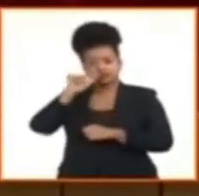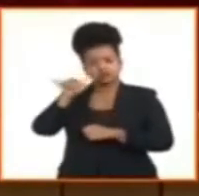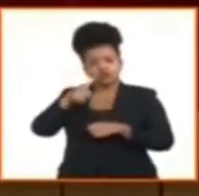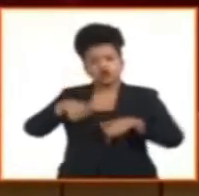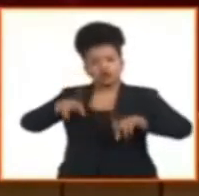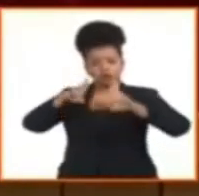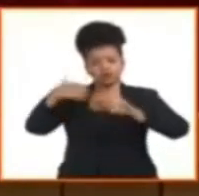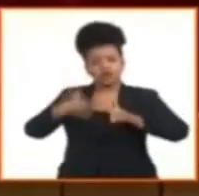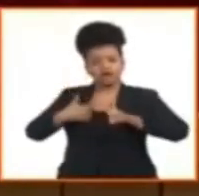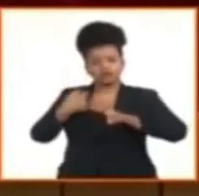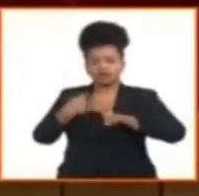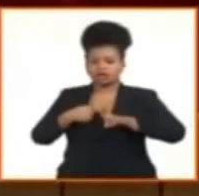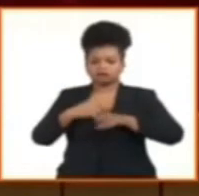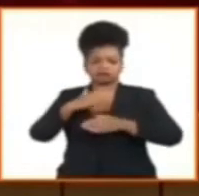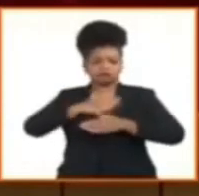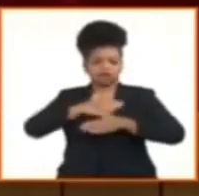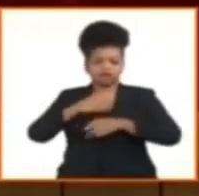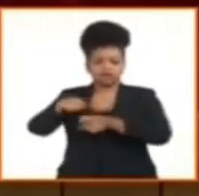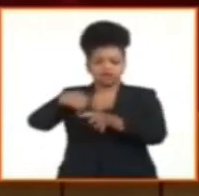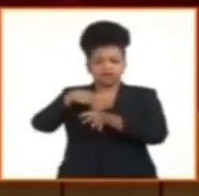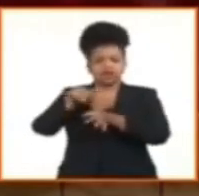los espacios marítimos circundantes.